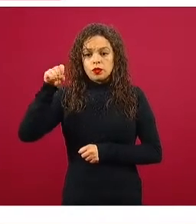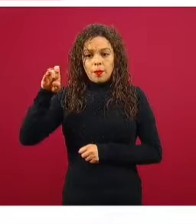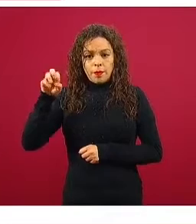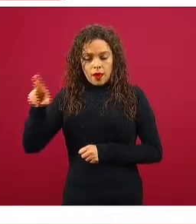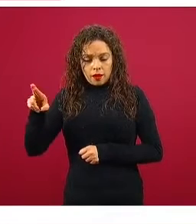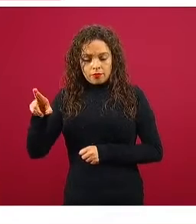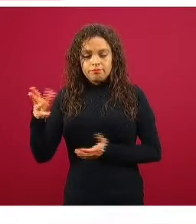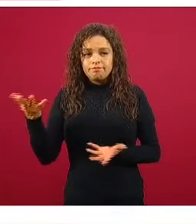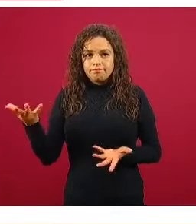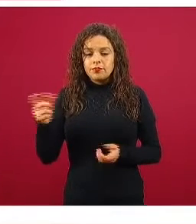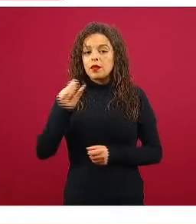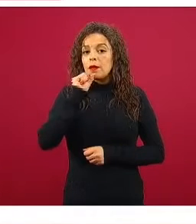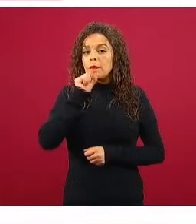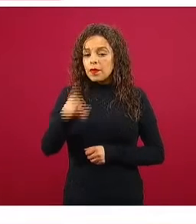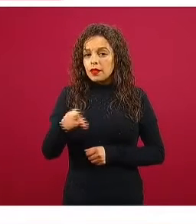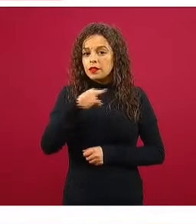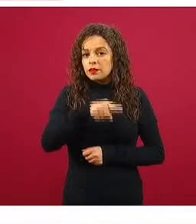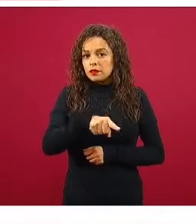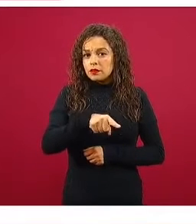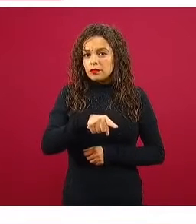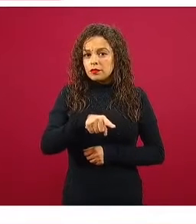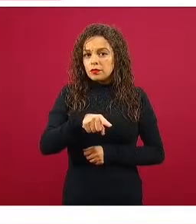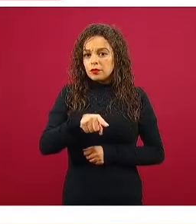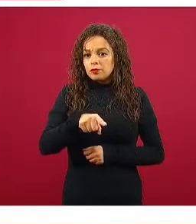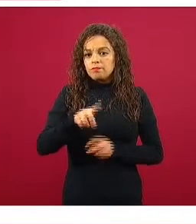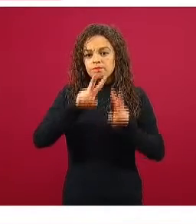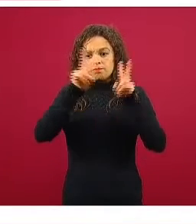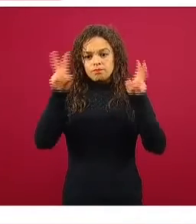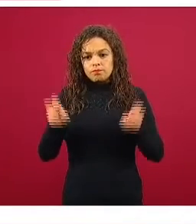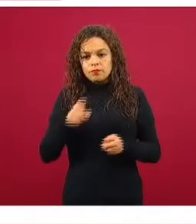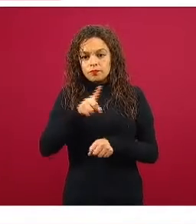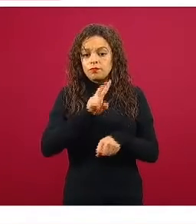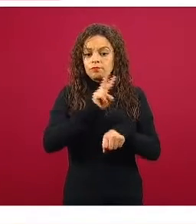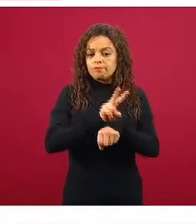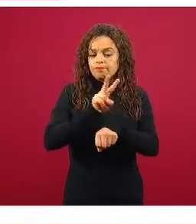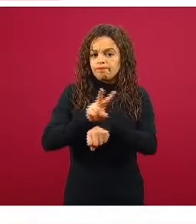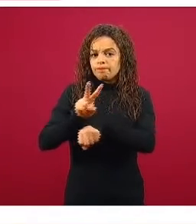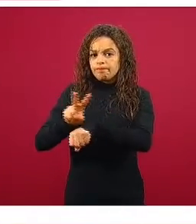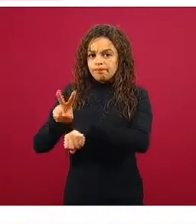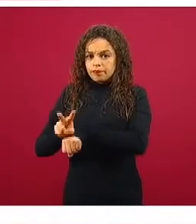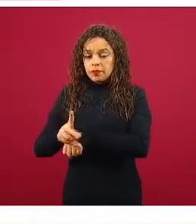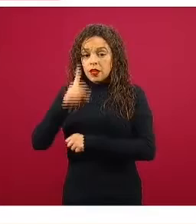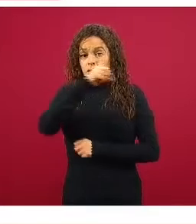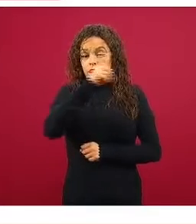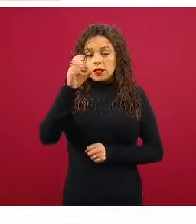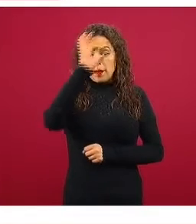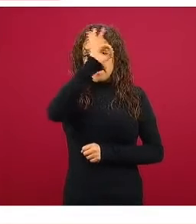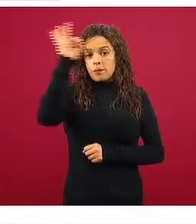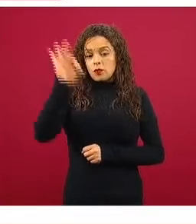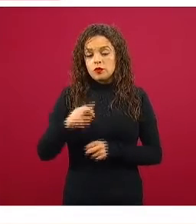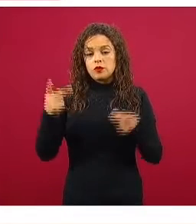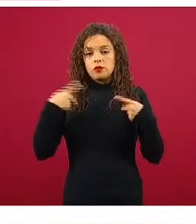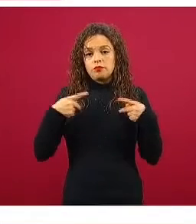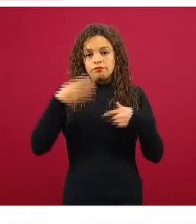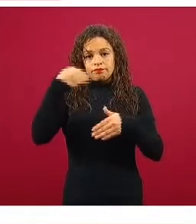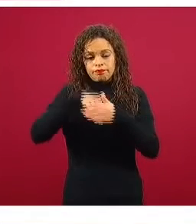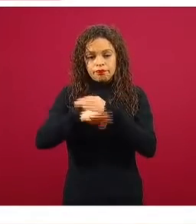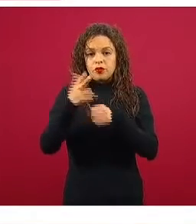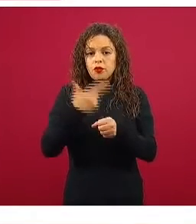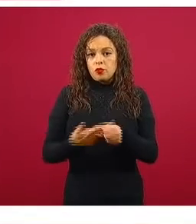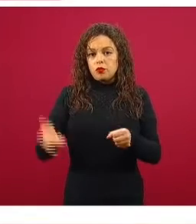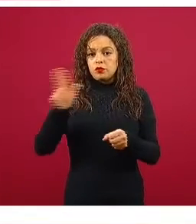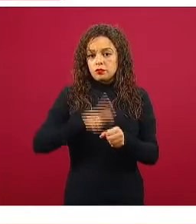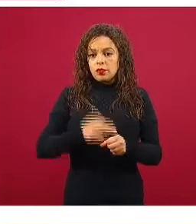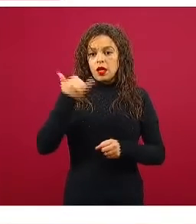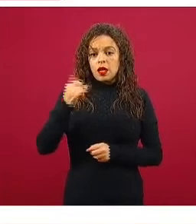las definiciones operacionales de caso y muestrean al 100% de hospitalizados y al 100% de